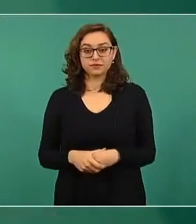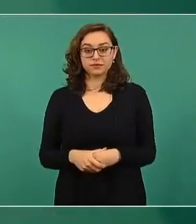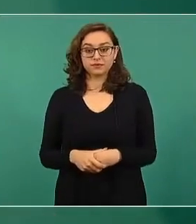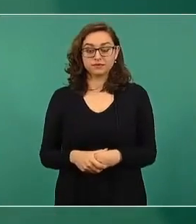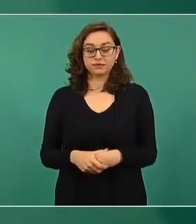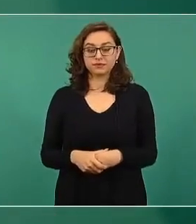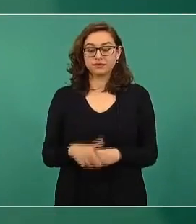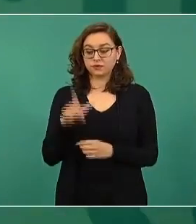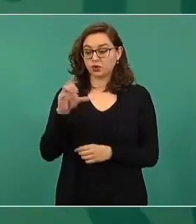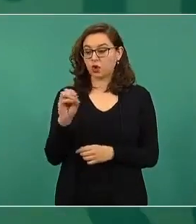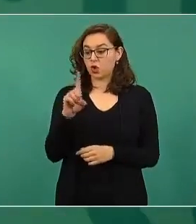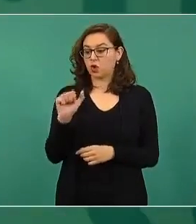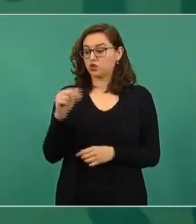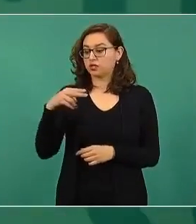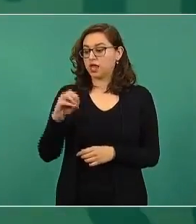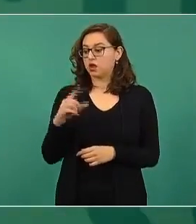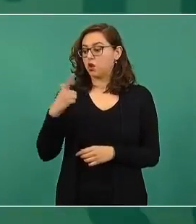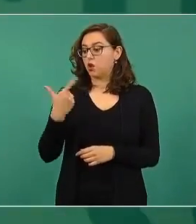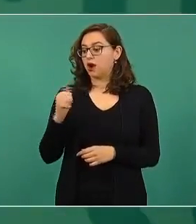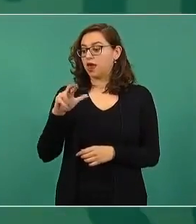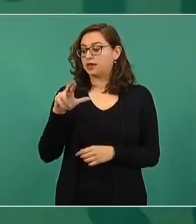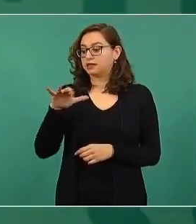Lozano Gracia.